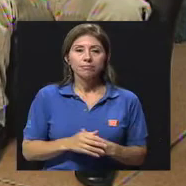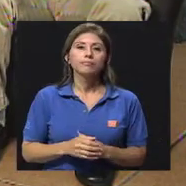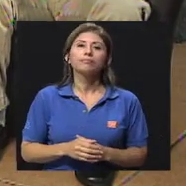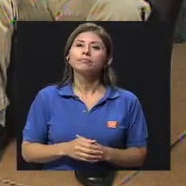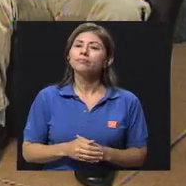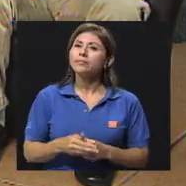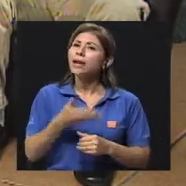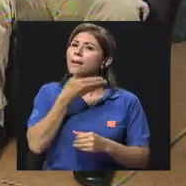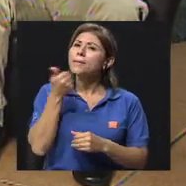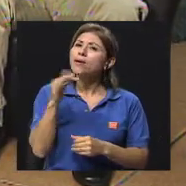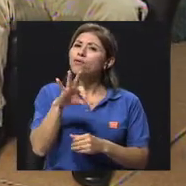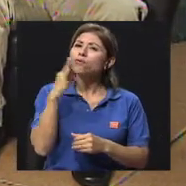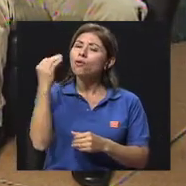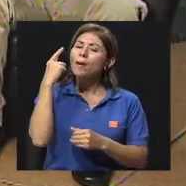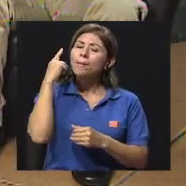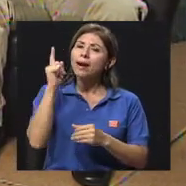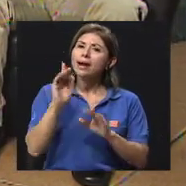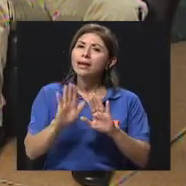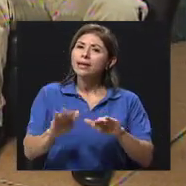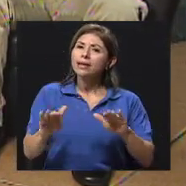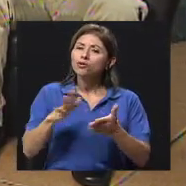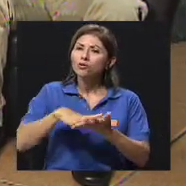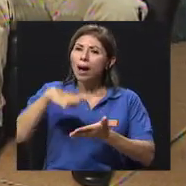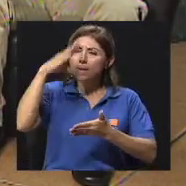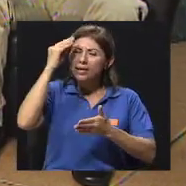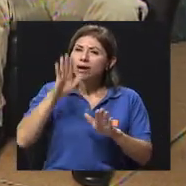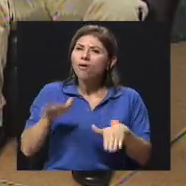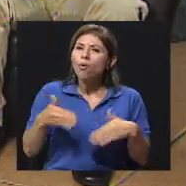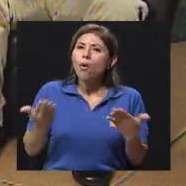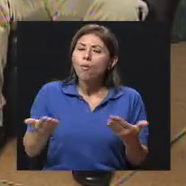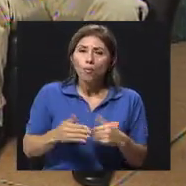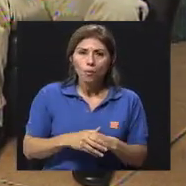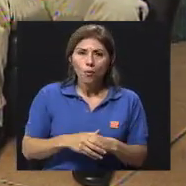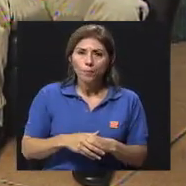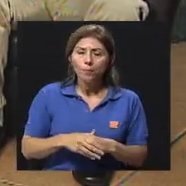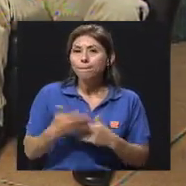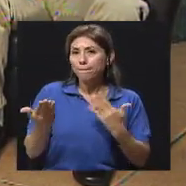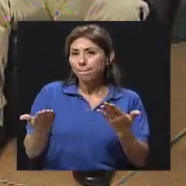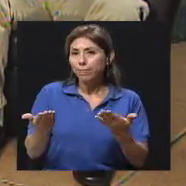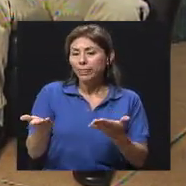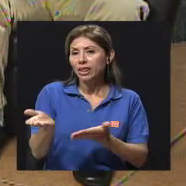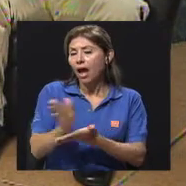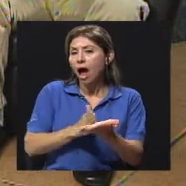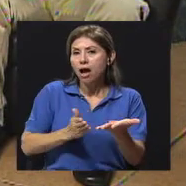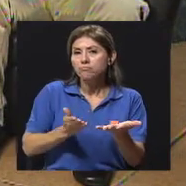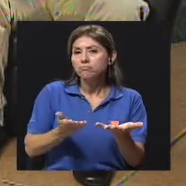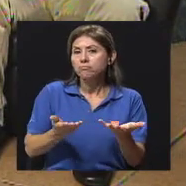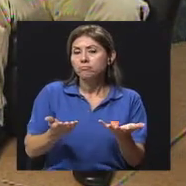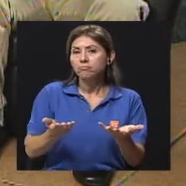mejor forma en que los niños aprenden? Los niños aprenden desde el momento. Tal vez le interrumpo. ¿Existen